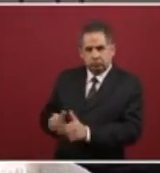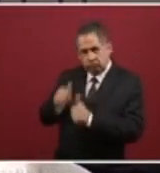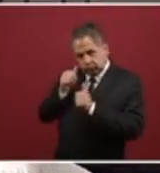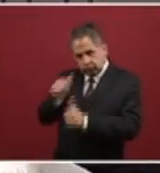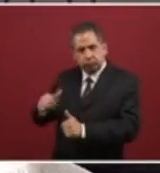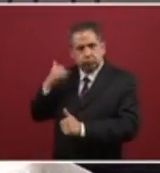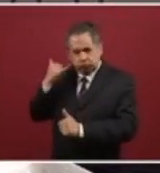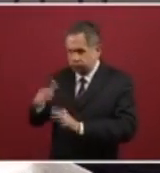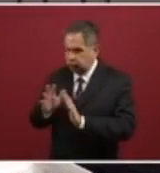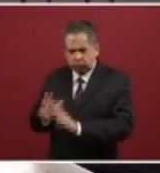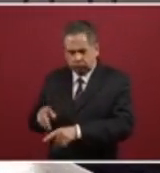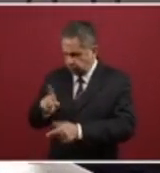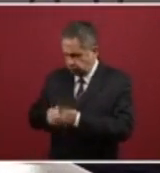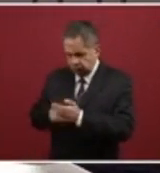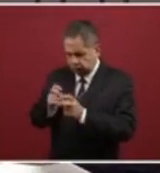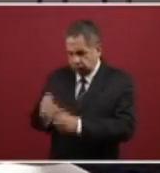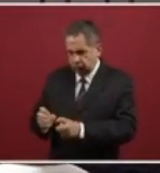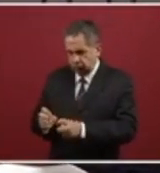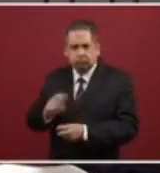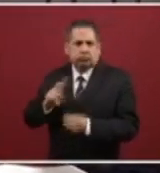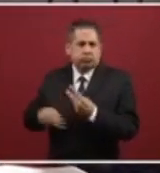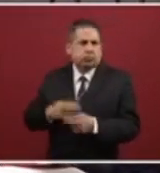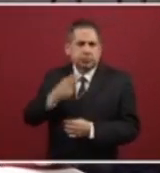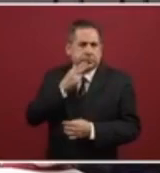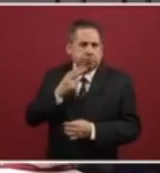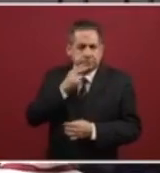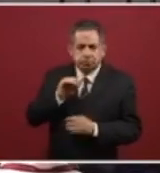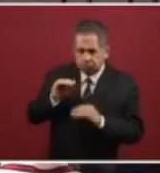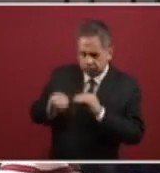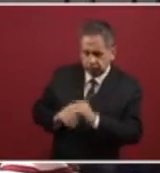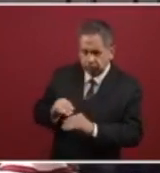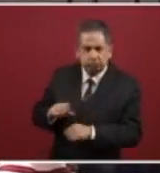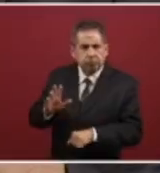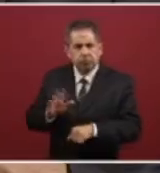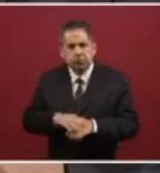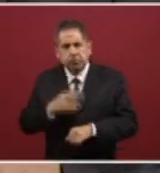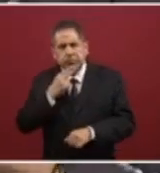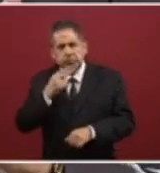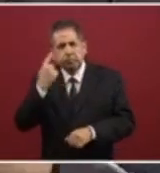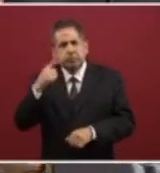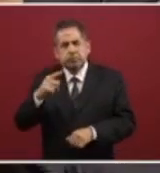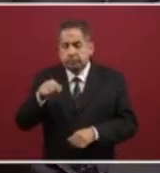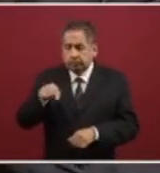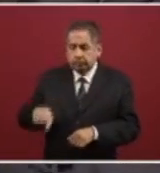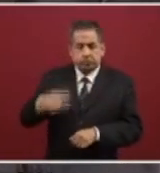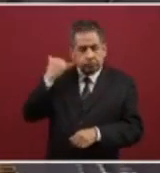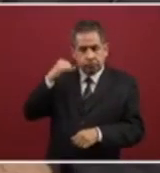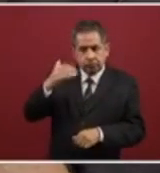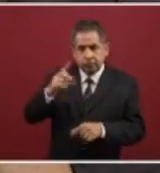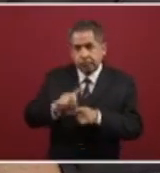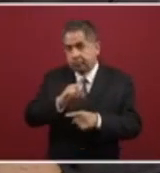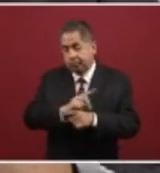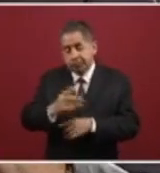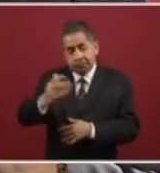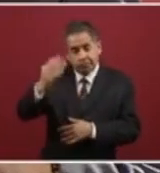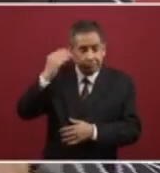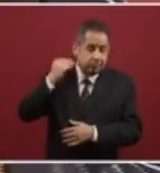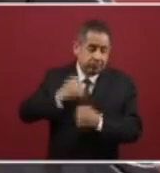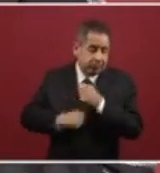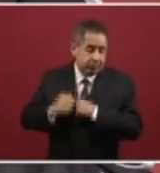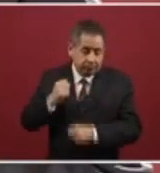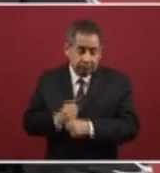que vamos a hacer es hacer uso de esos recursos. ¿Por qué está ese fondo? Porque ese fondo se diseñó ya hace muchos años